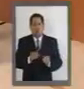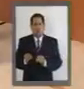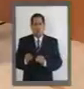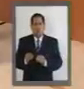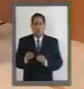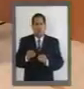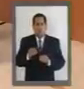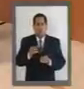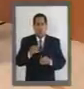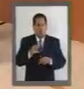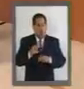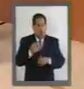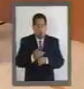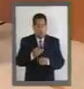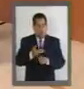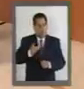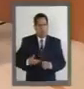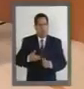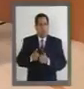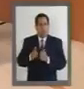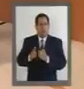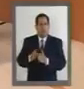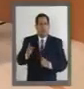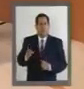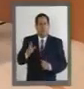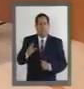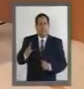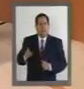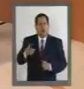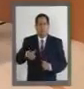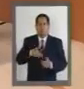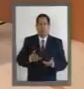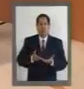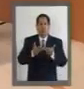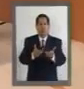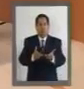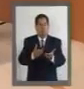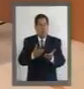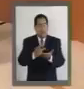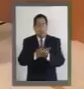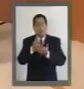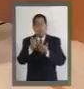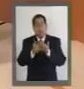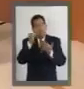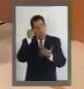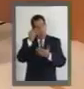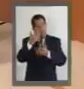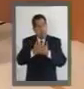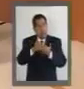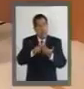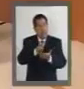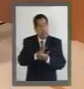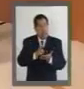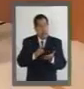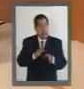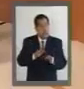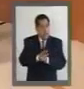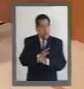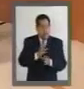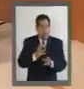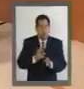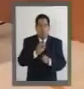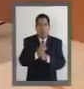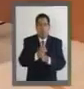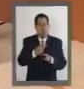Habré de presentar, a nombre propio del Grupo Parlamentario del Partido de la Revolución Democrática, la iniciativa con proyecto de decreto por el que se